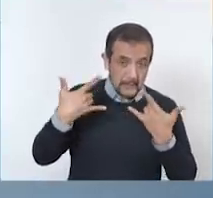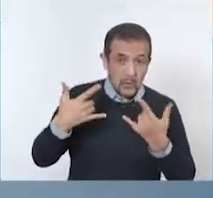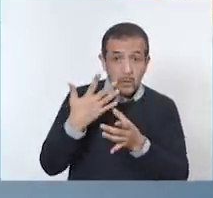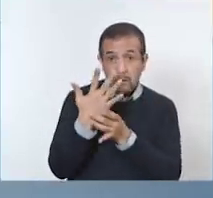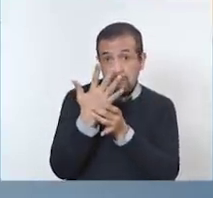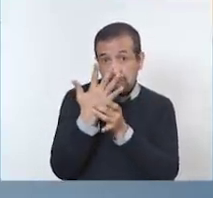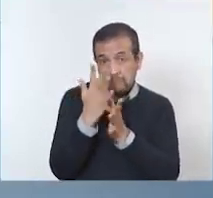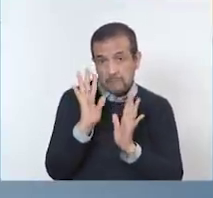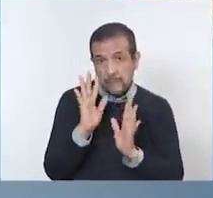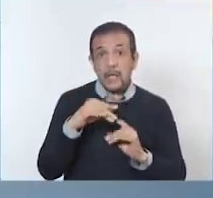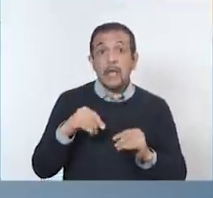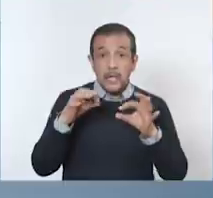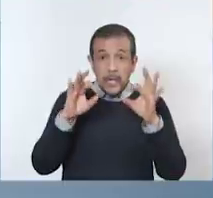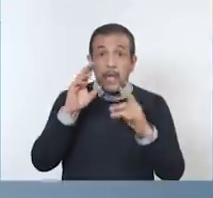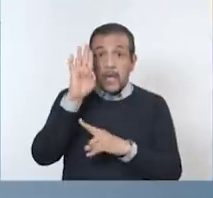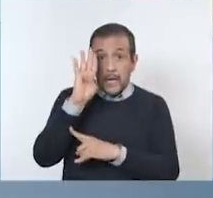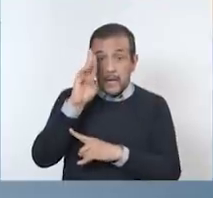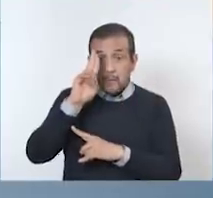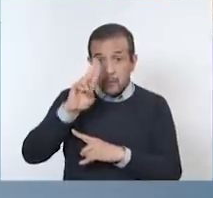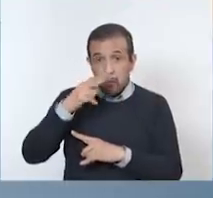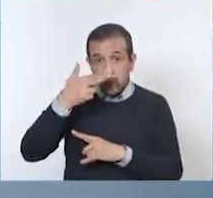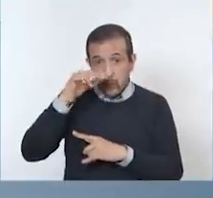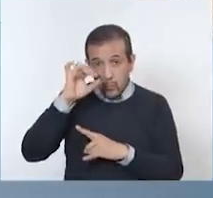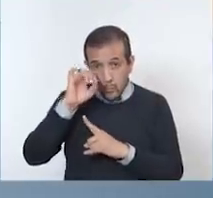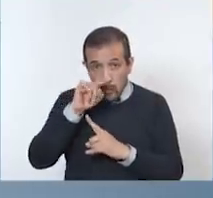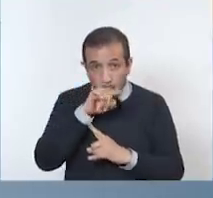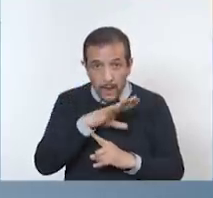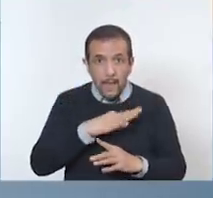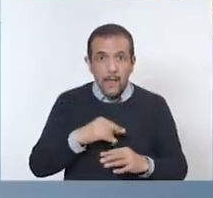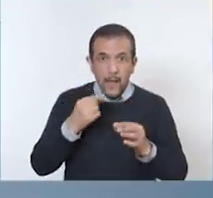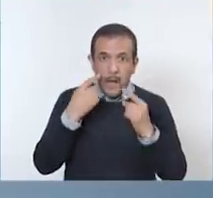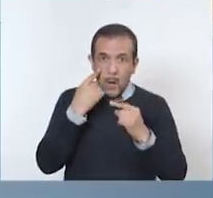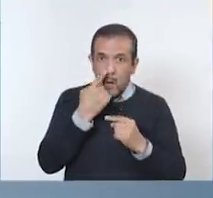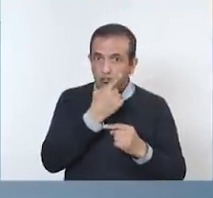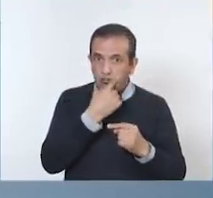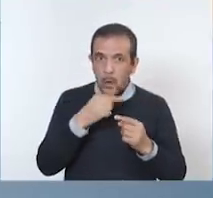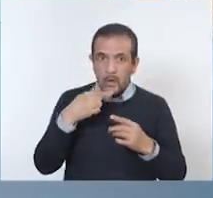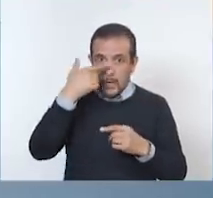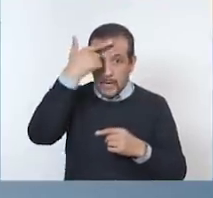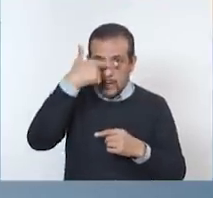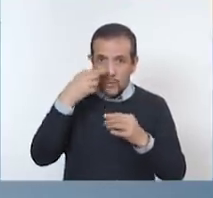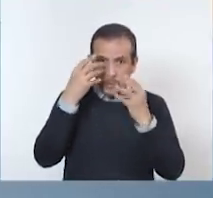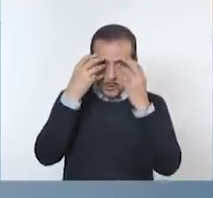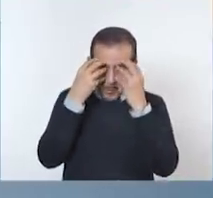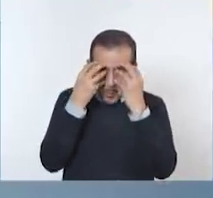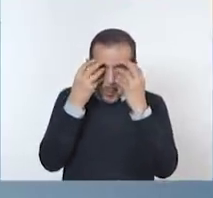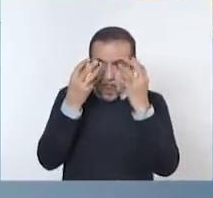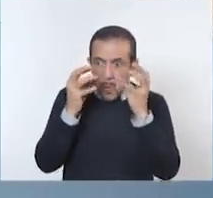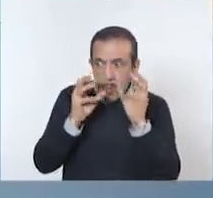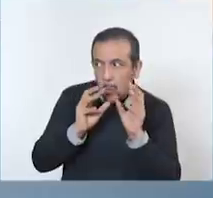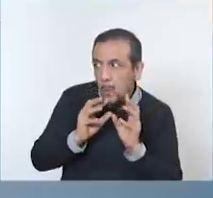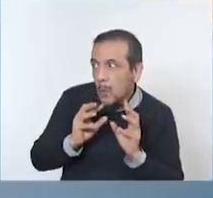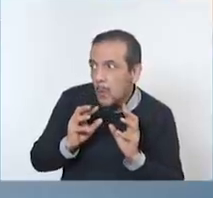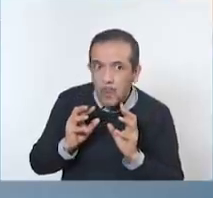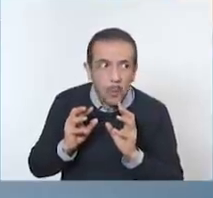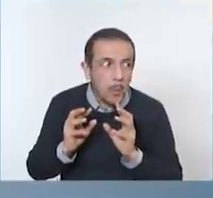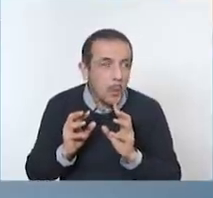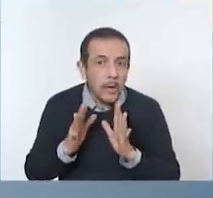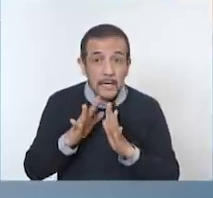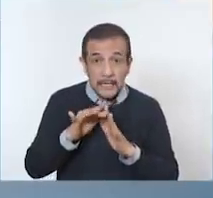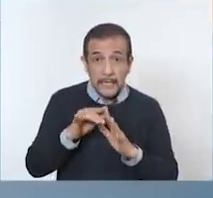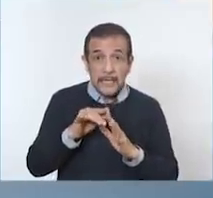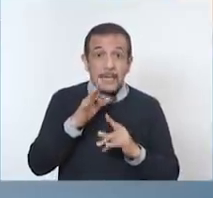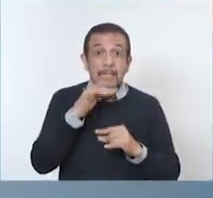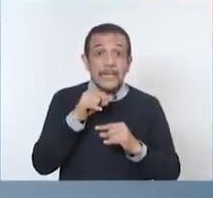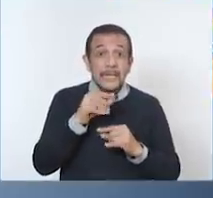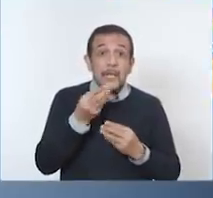que el tecolote, el búho, saca los ojotes por la noche y come